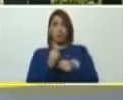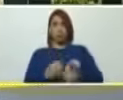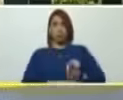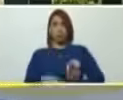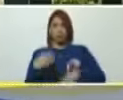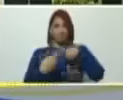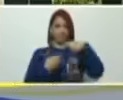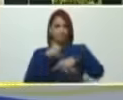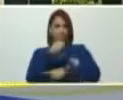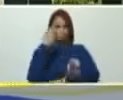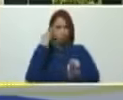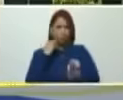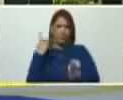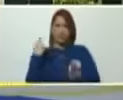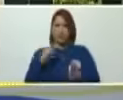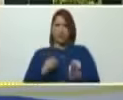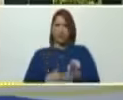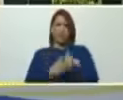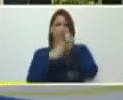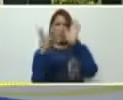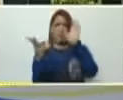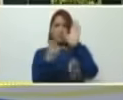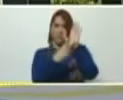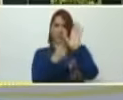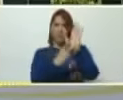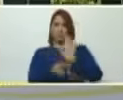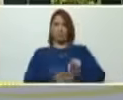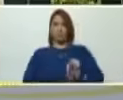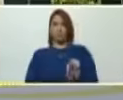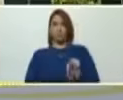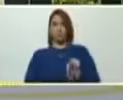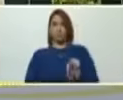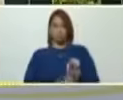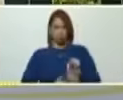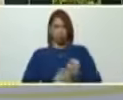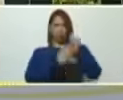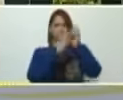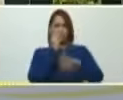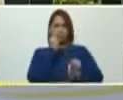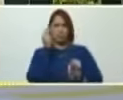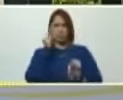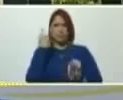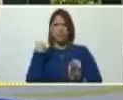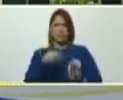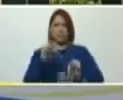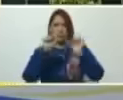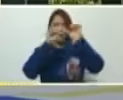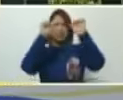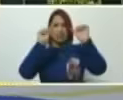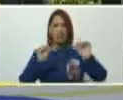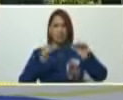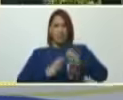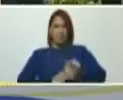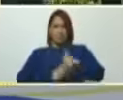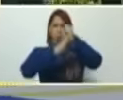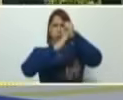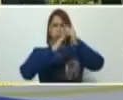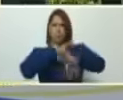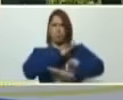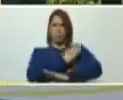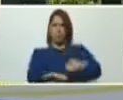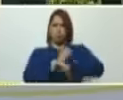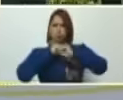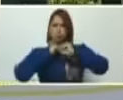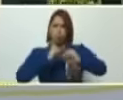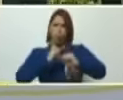revolución bolivariana tiene líderes de verdad, lideresa. Tenemos un sistema de liderazgo y de poder y de